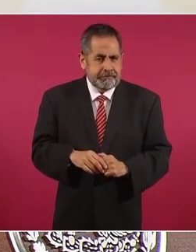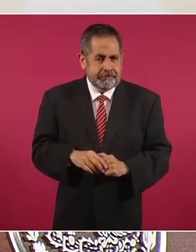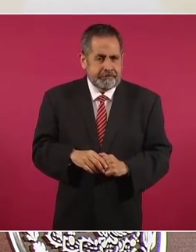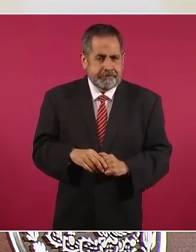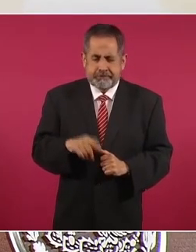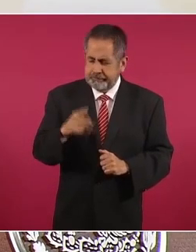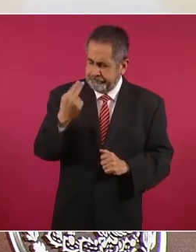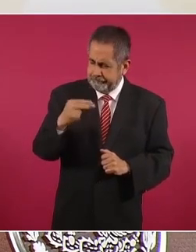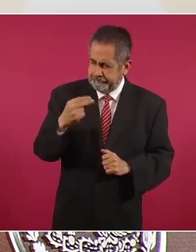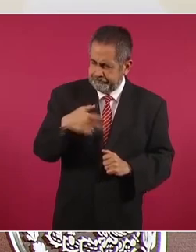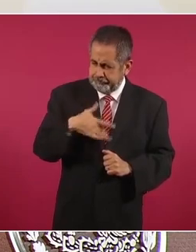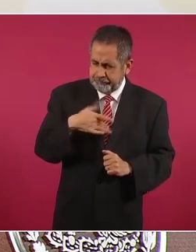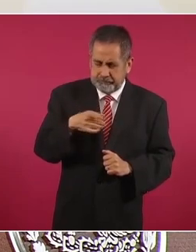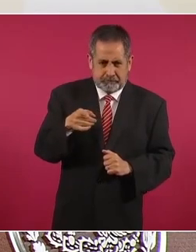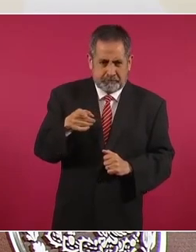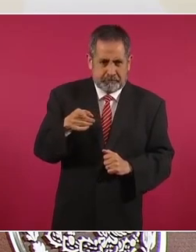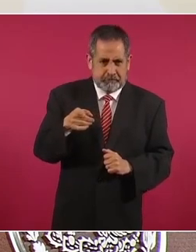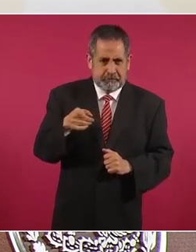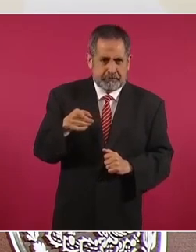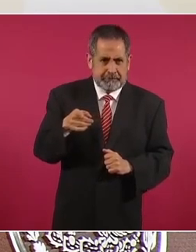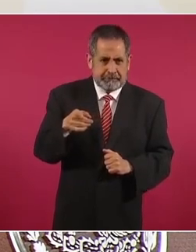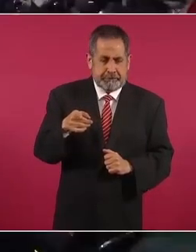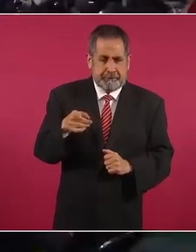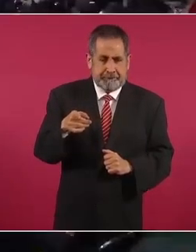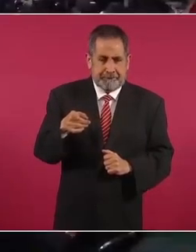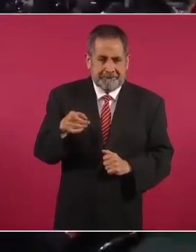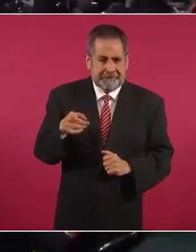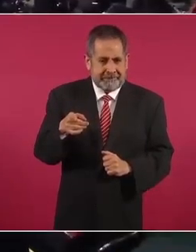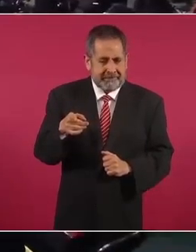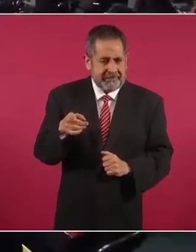Se llama, ¿eh?